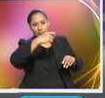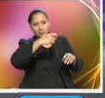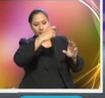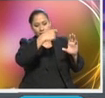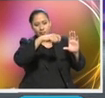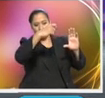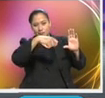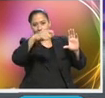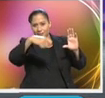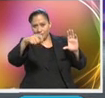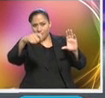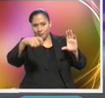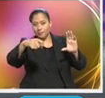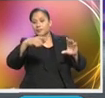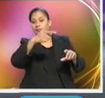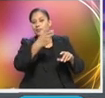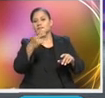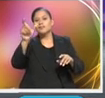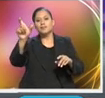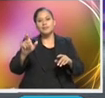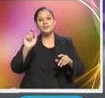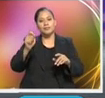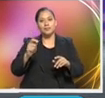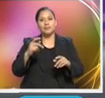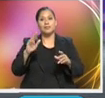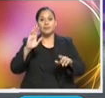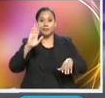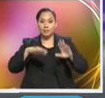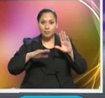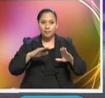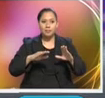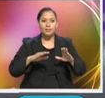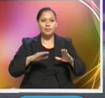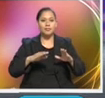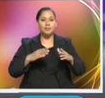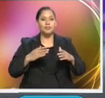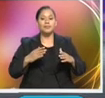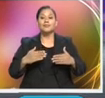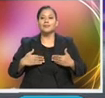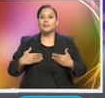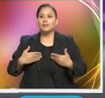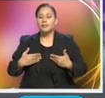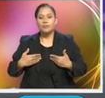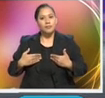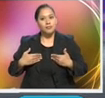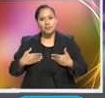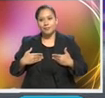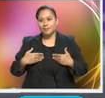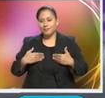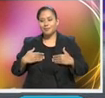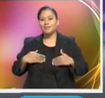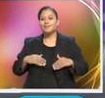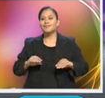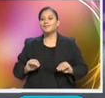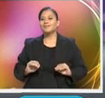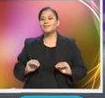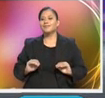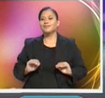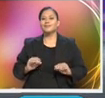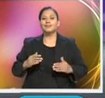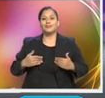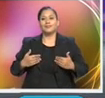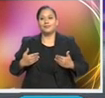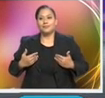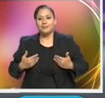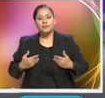momento de escribir. Eso nos habla de una persona que en momentos se quiere abrir hacia los otros, pero en momentos se retrae. ¿no? Ya.